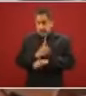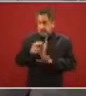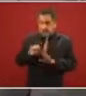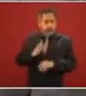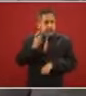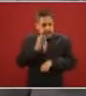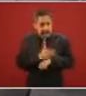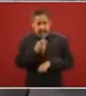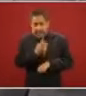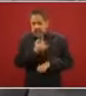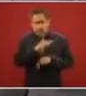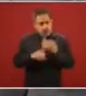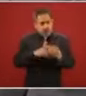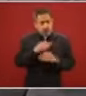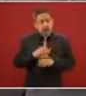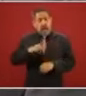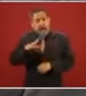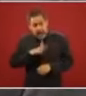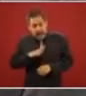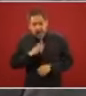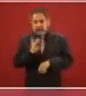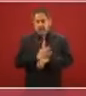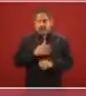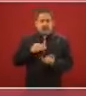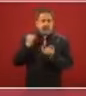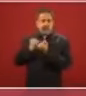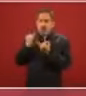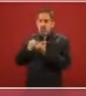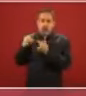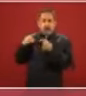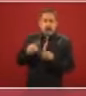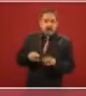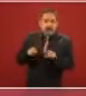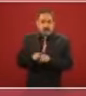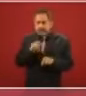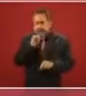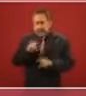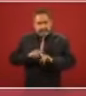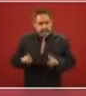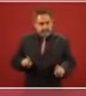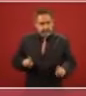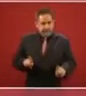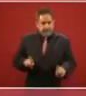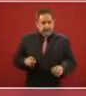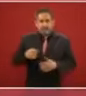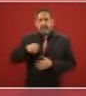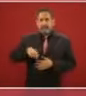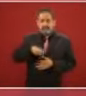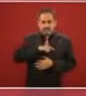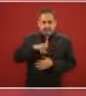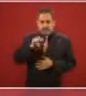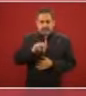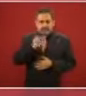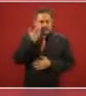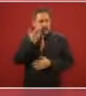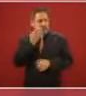otros. No somos iguales. Nosotros no somos